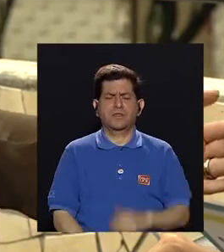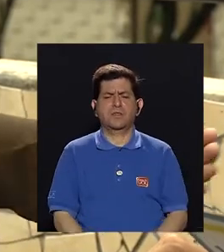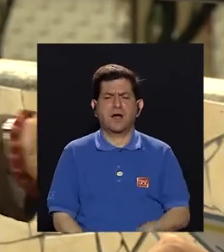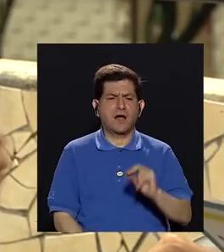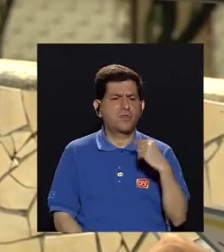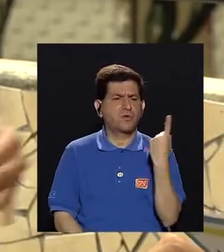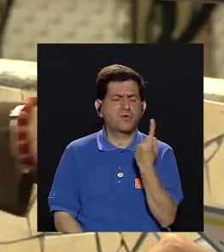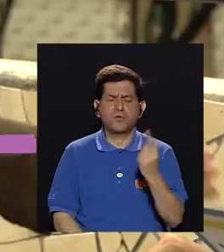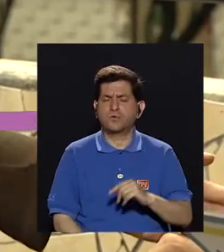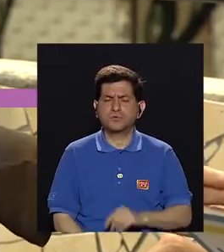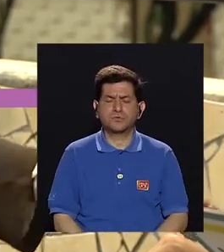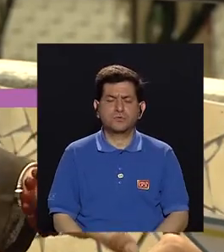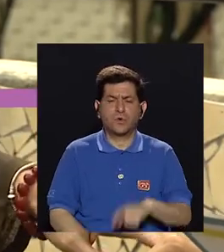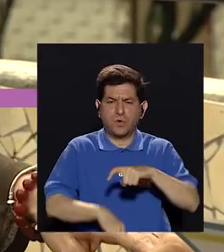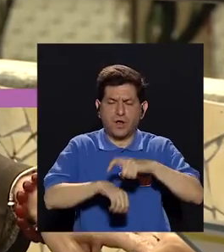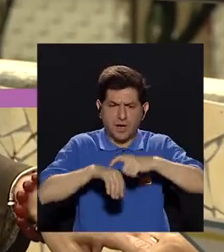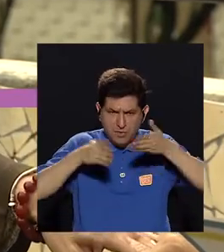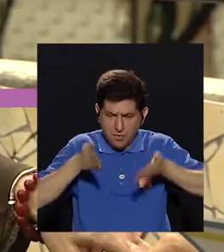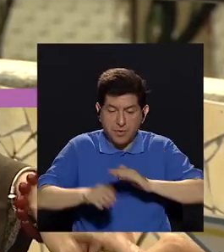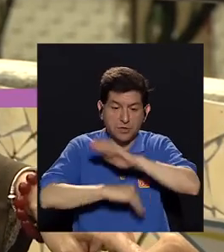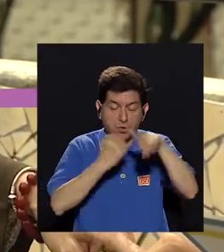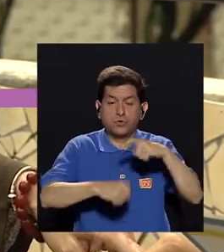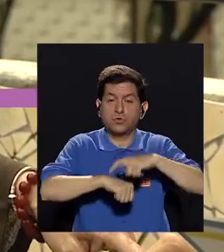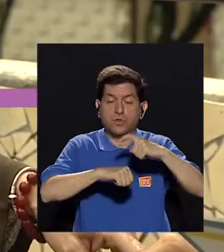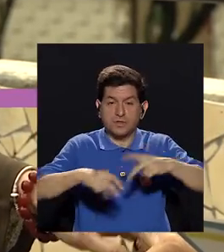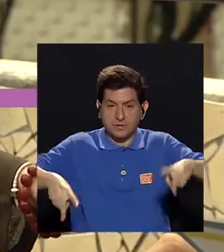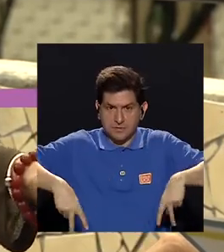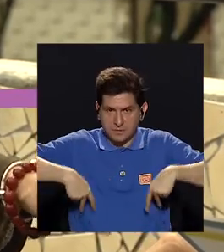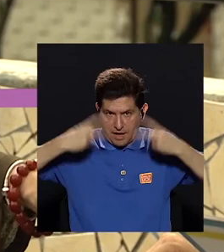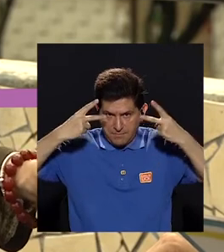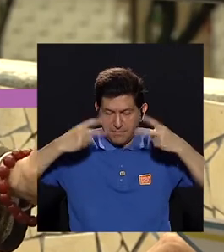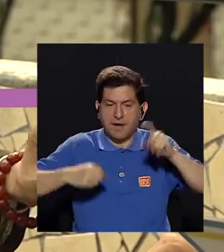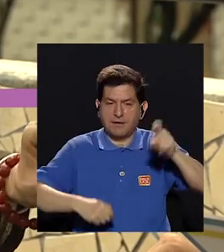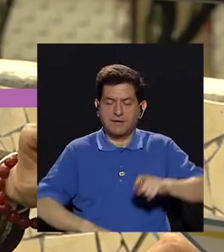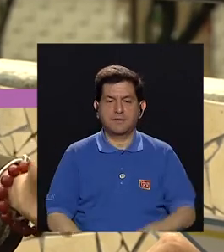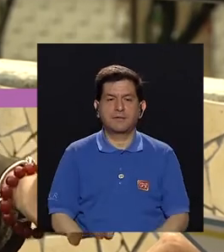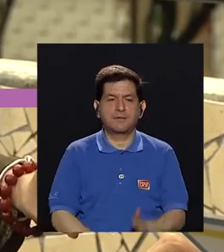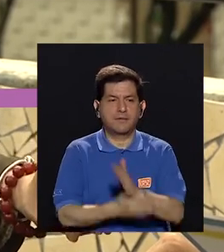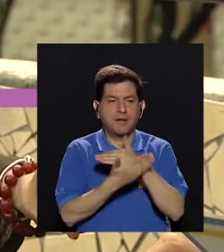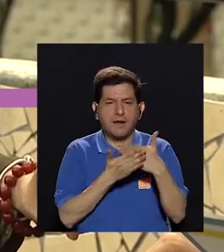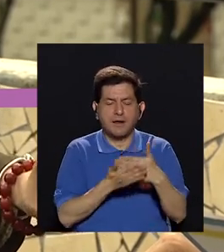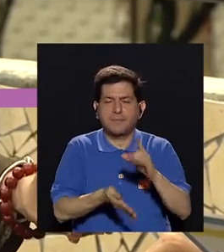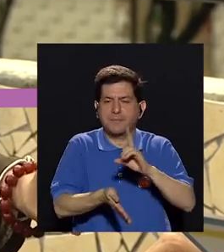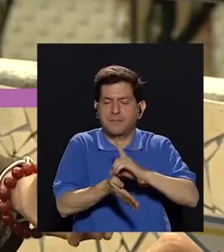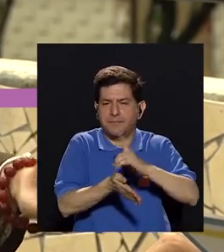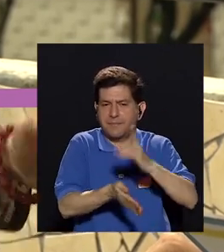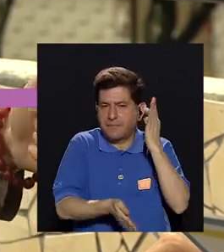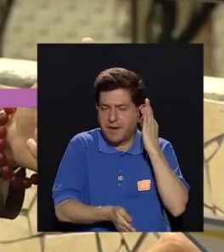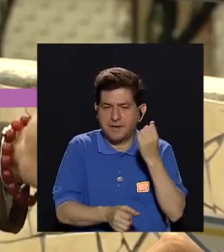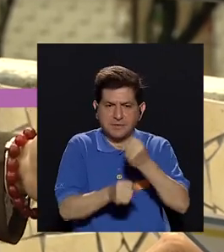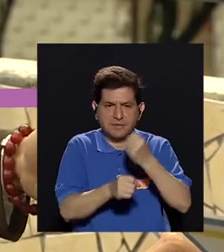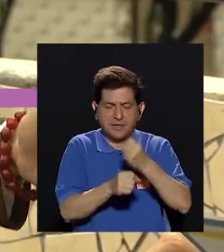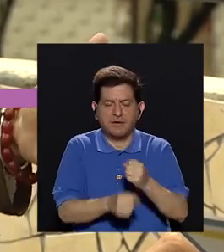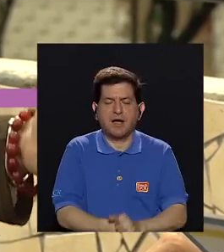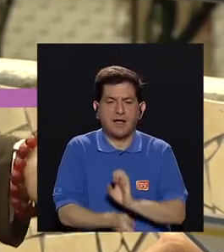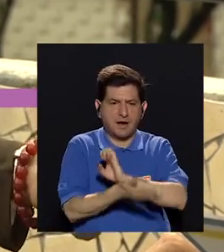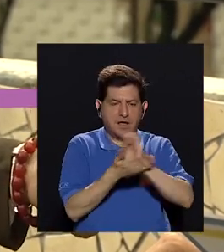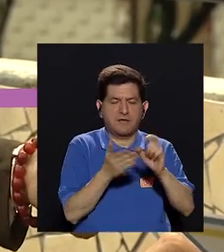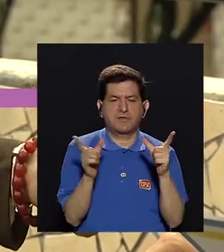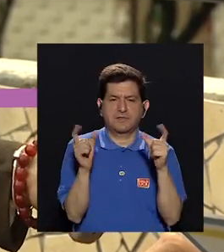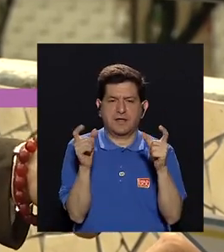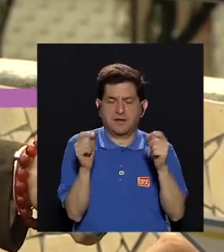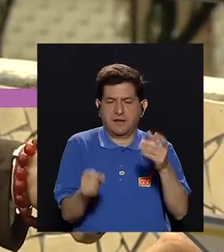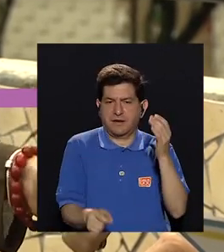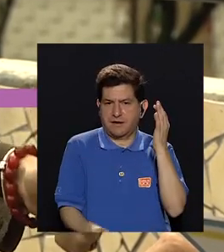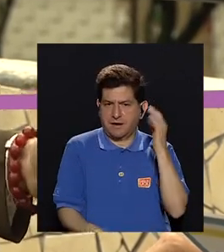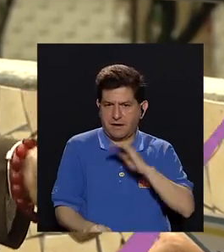trascender y debe ser en todas las etapas de la vida. Desde la parte ginecológica, pues nosotros trabajamos en prevención de cáncer de mama,